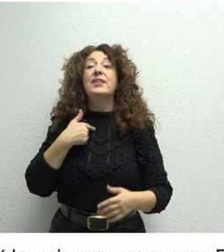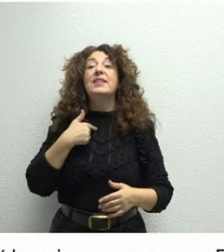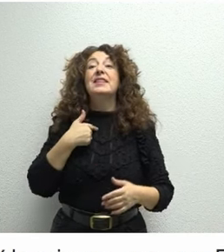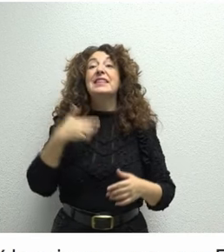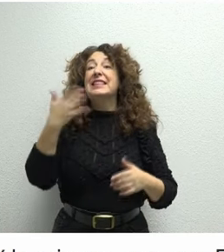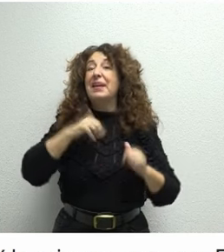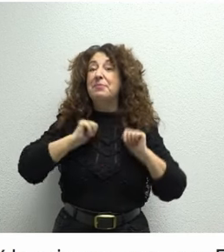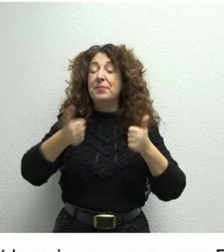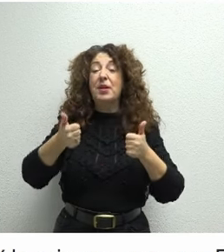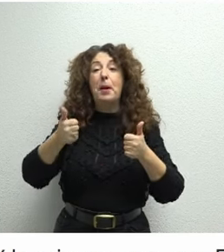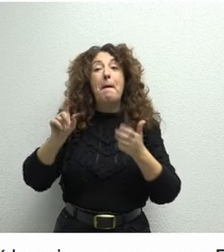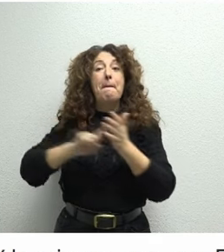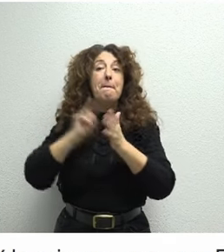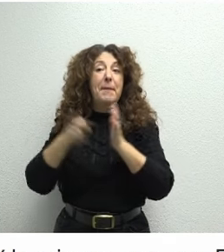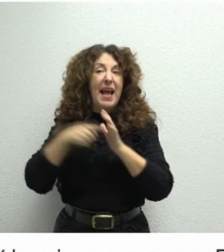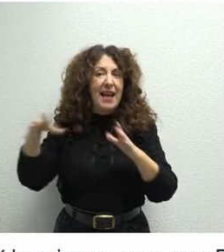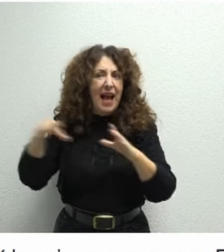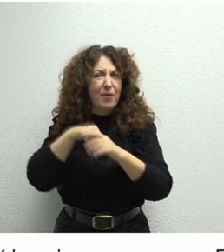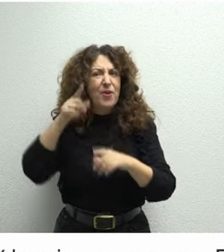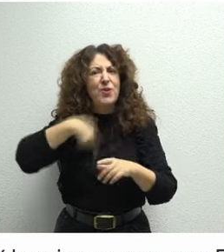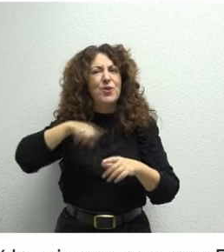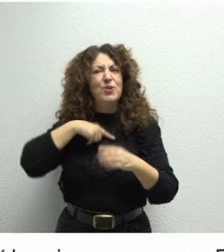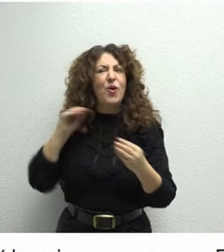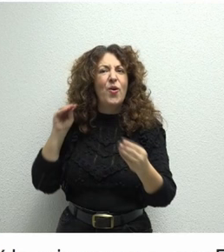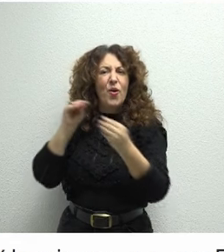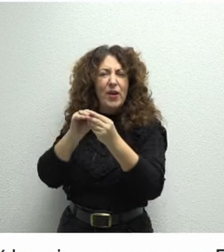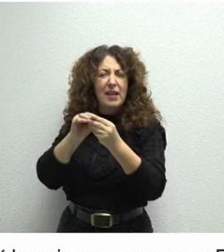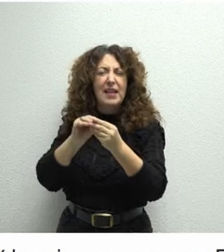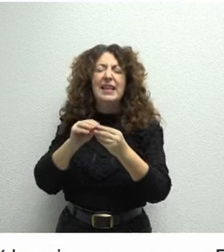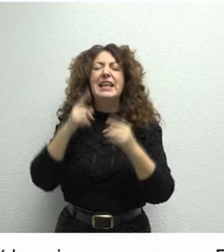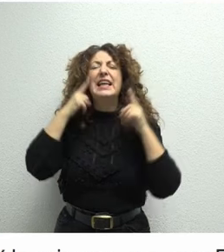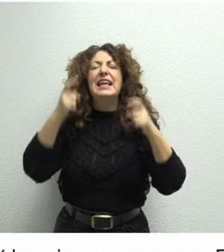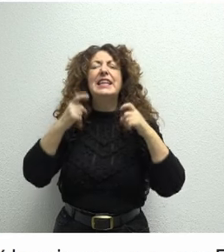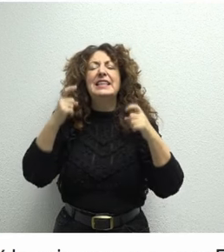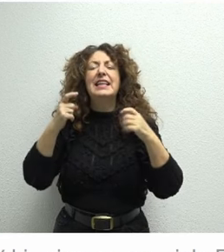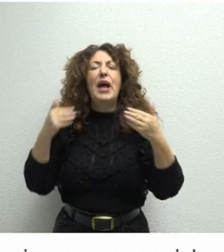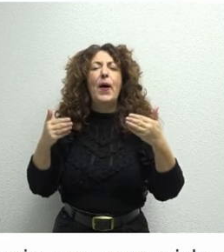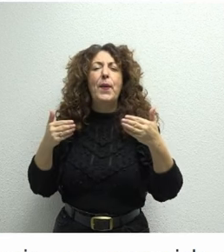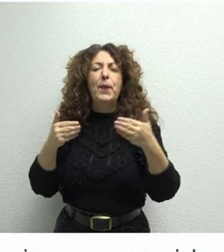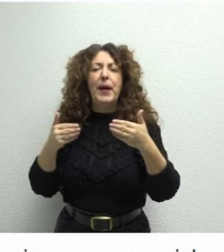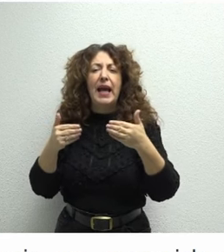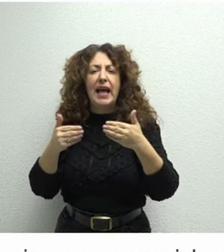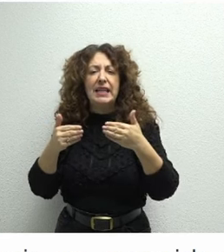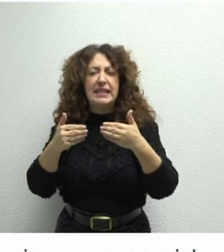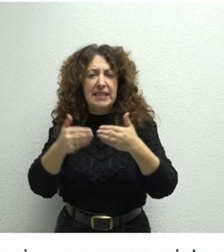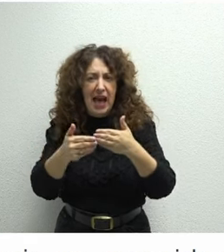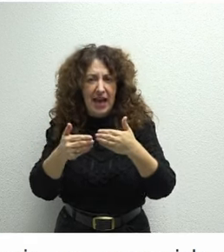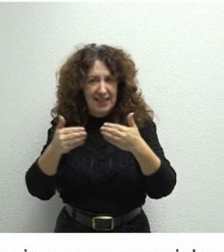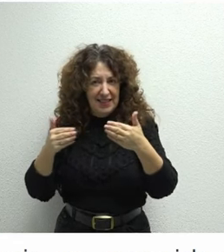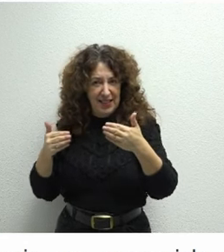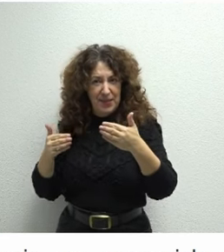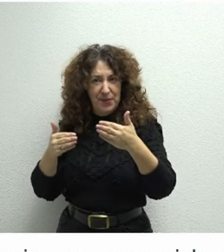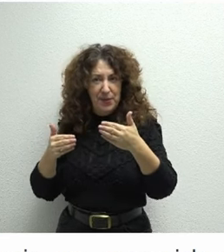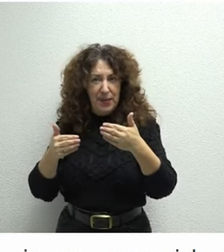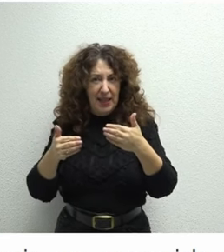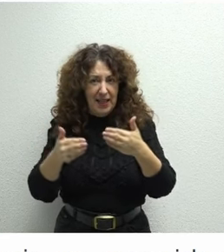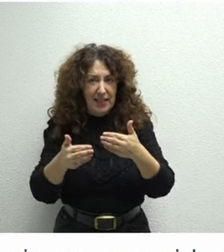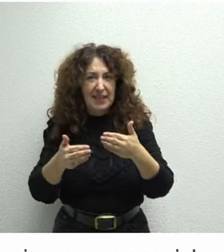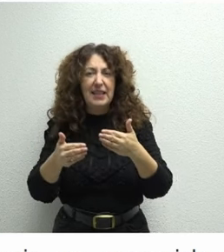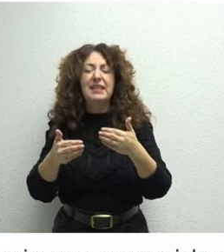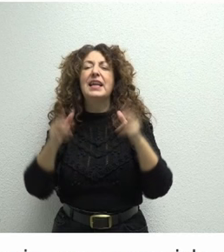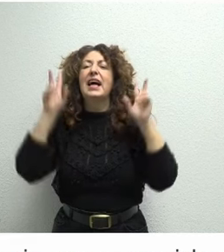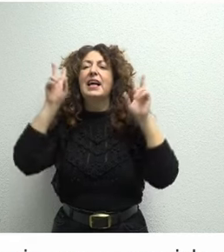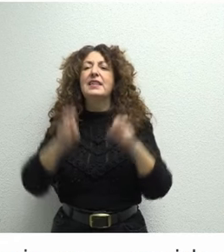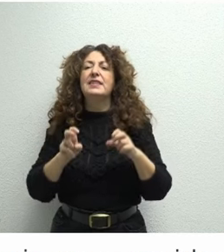desde el principio fue en reducir lo que nosotros hemos llamado siempre La Brecha la brecha que es la que mencionábamos ayer que es la bata es la